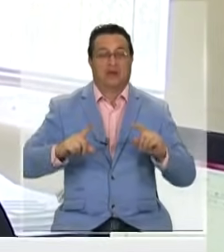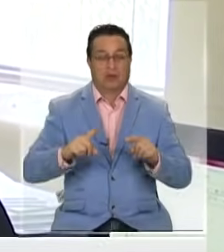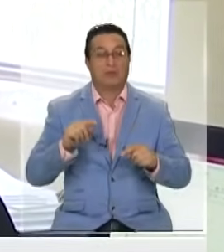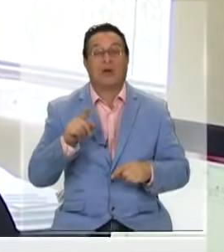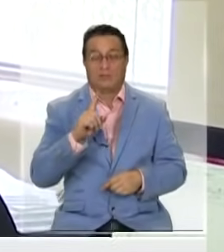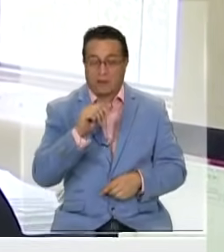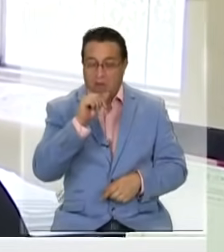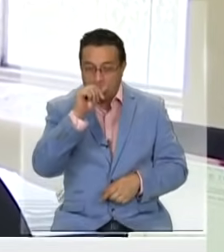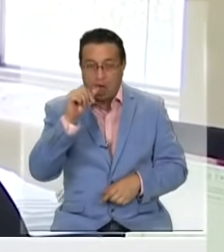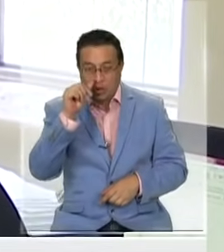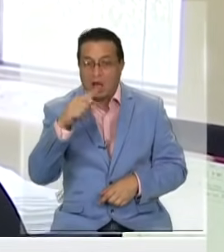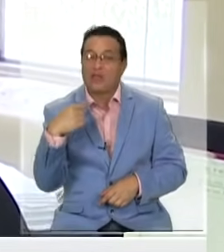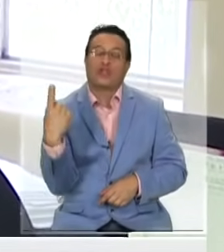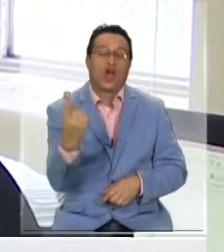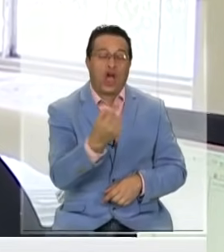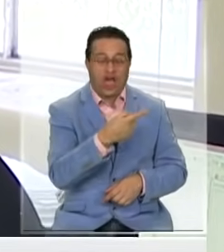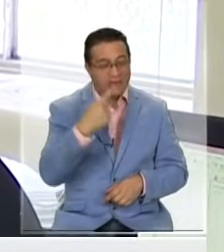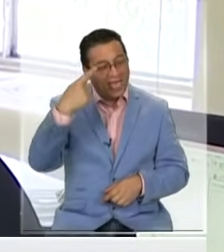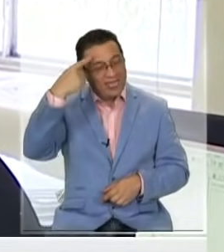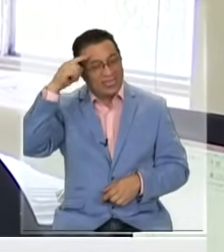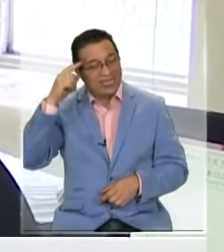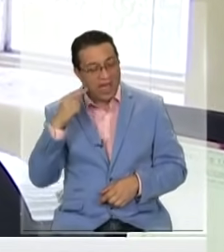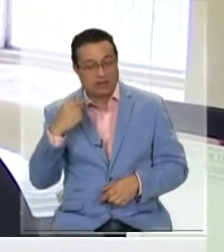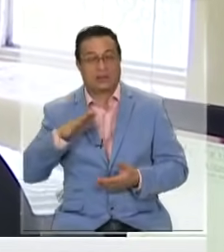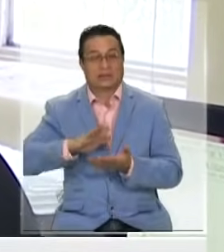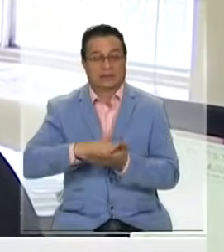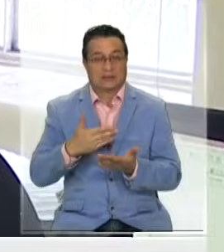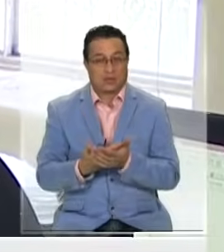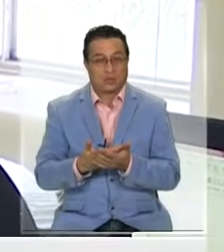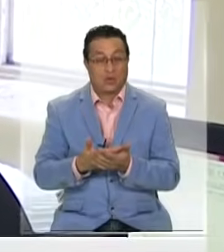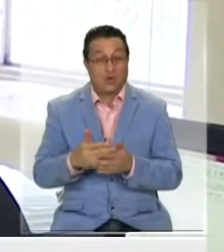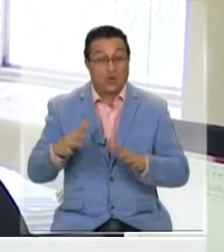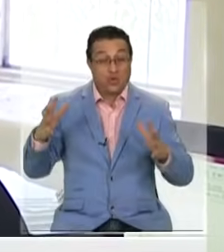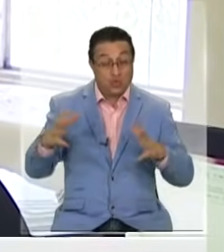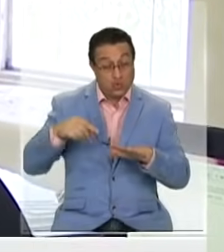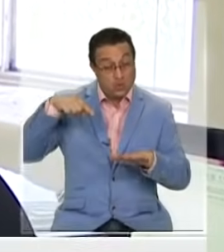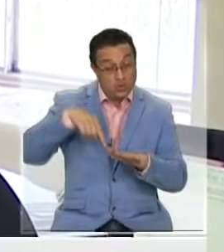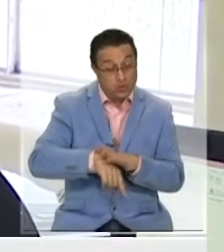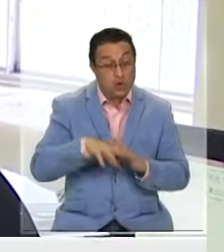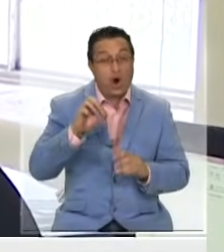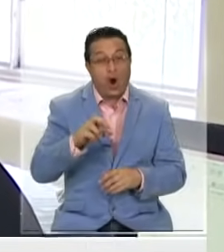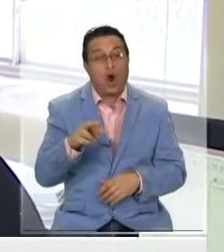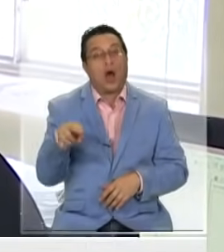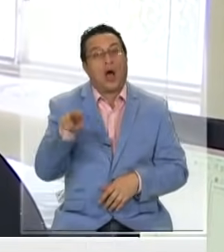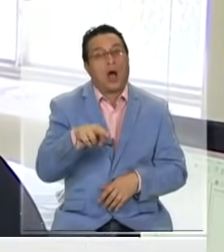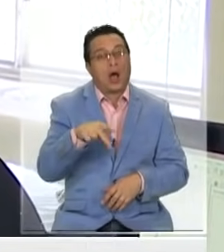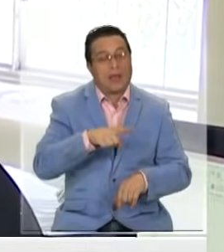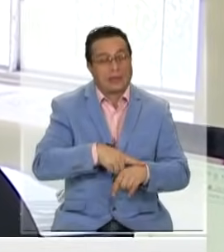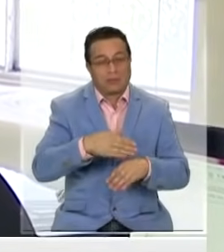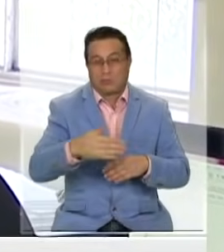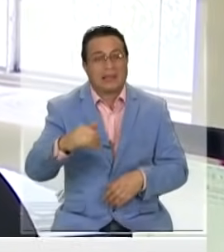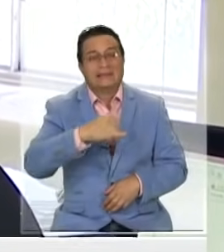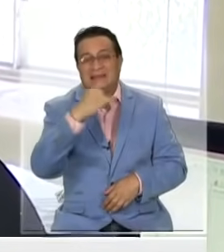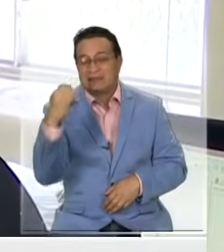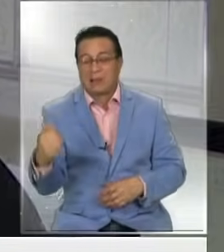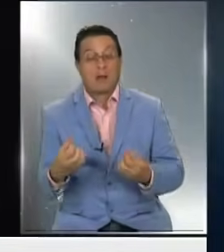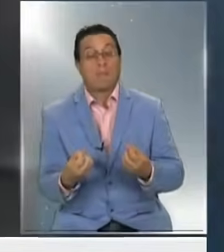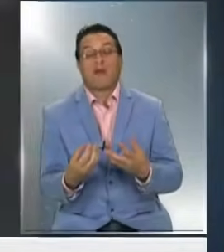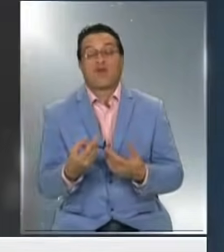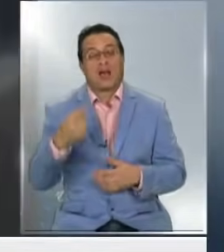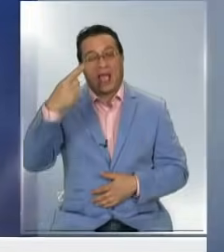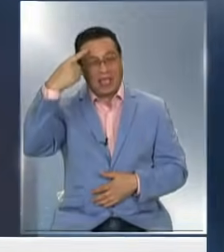drogas son dañinas para la salud, ya sea a nivel agudo o a nivel crónico en el tiempo. Las drogas siempre van a provocar un daño en la